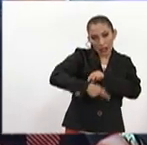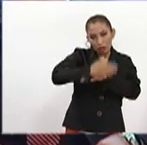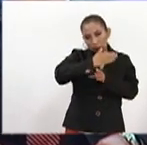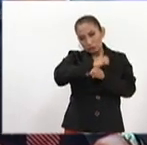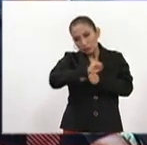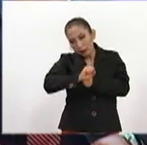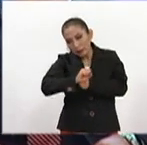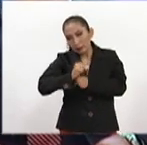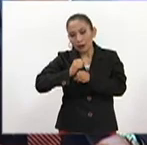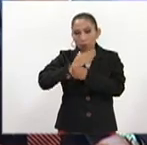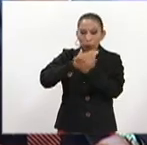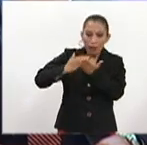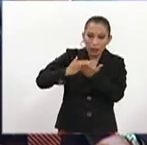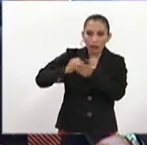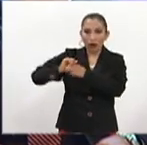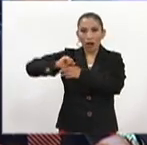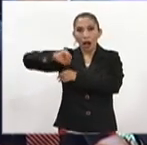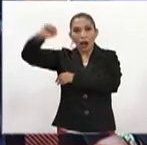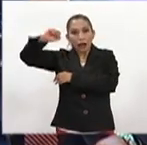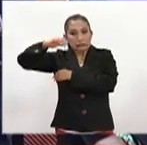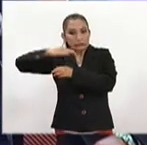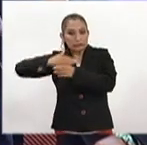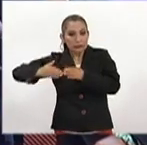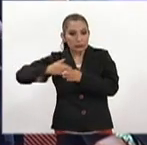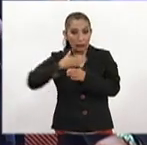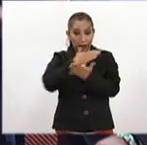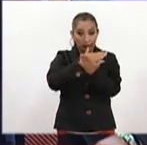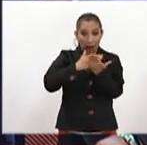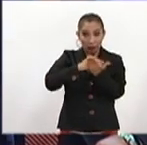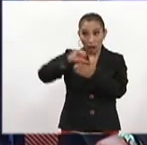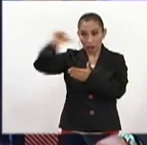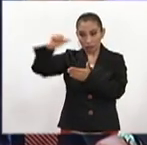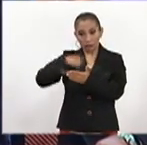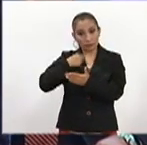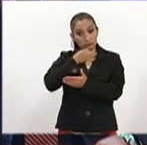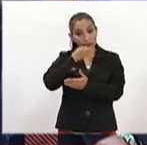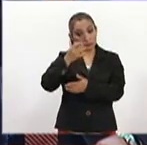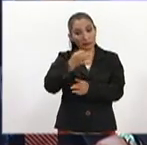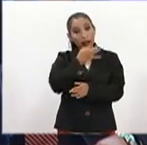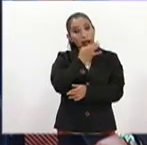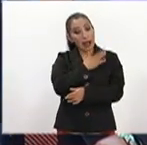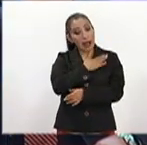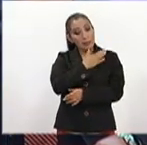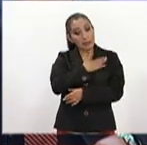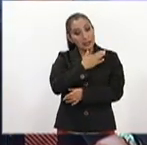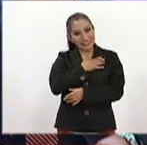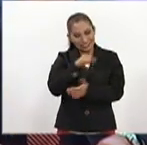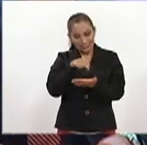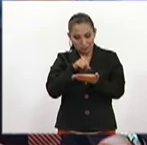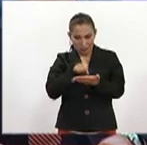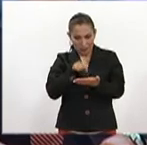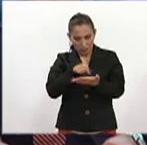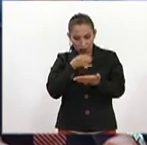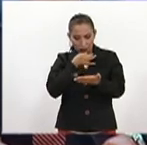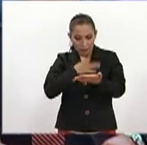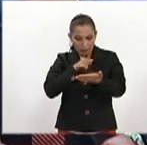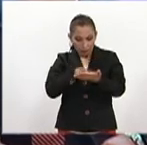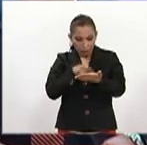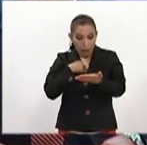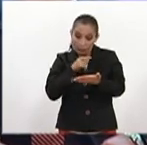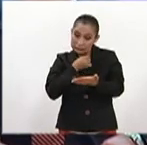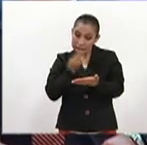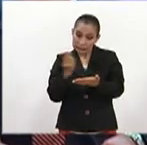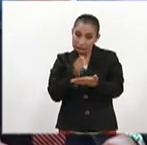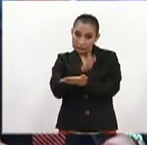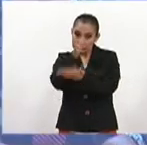bajo. Los de riesgo medio y alto se les alerta para que en ese momento programen